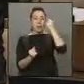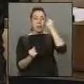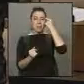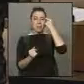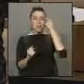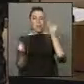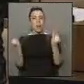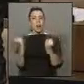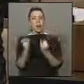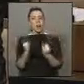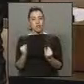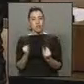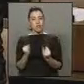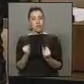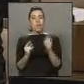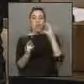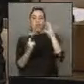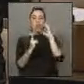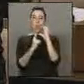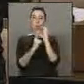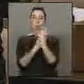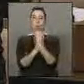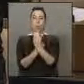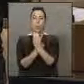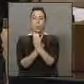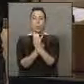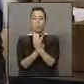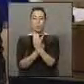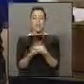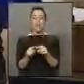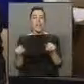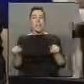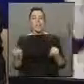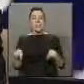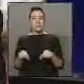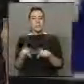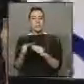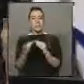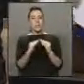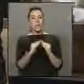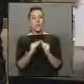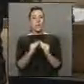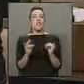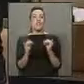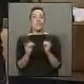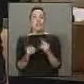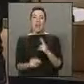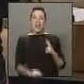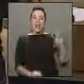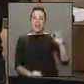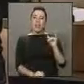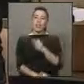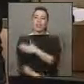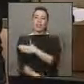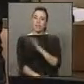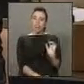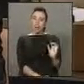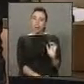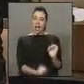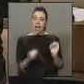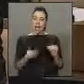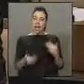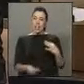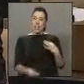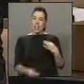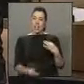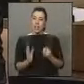y de las formas de la cultura que va vaciando los espacios urbanos de contenido religioso y de fe. Hoy las